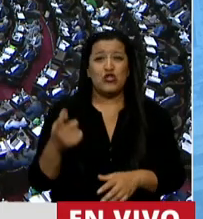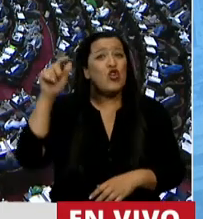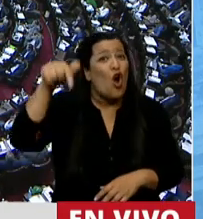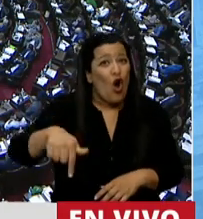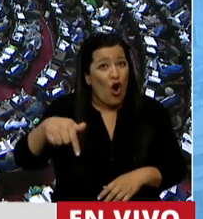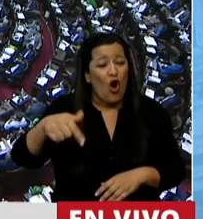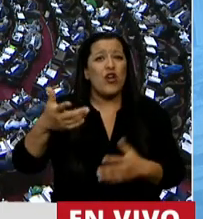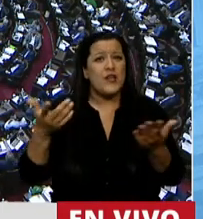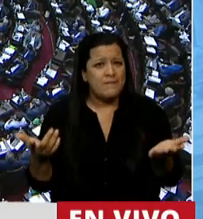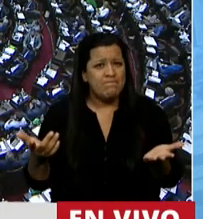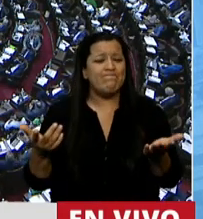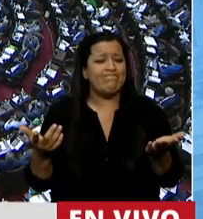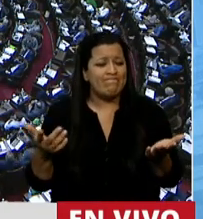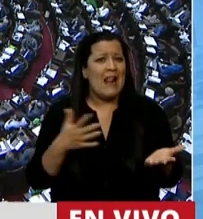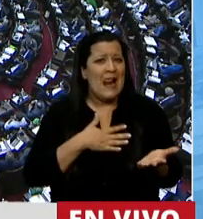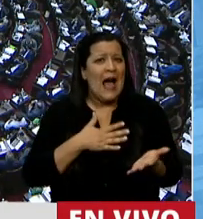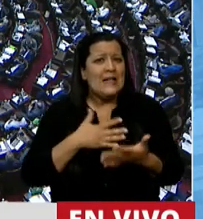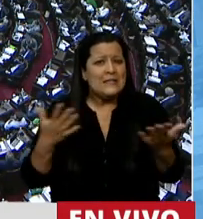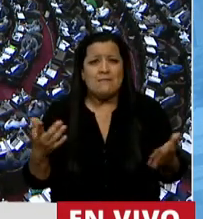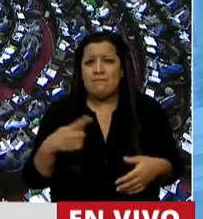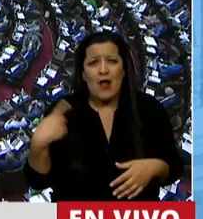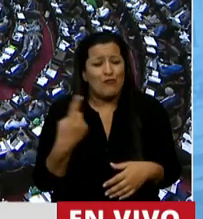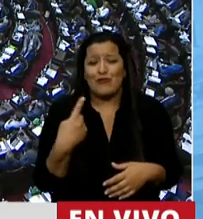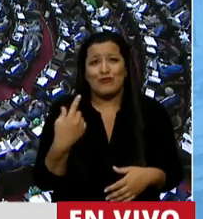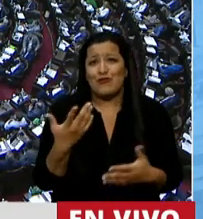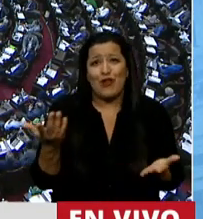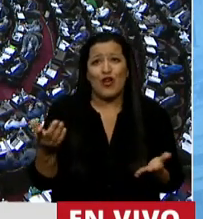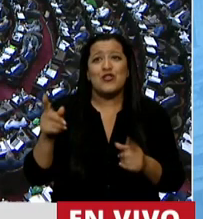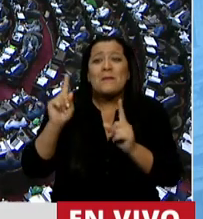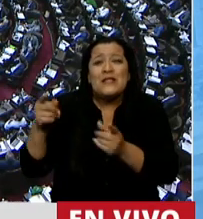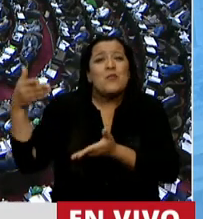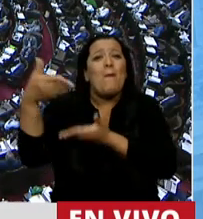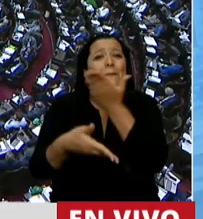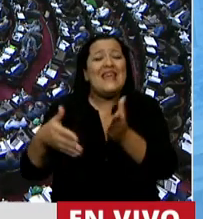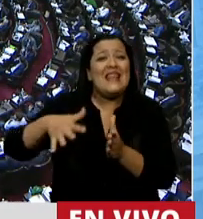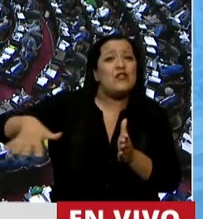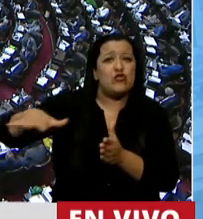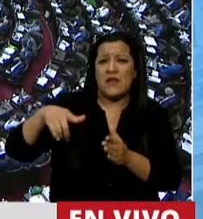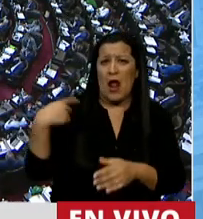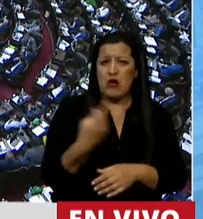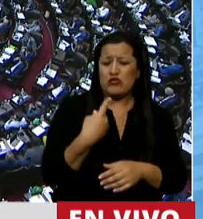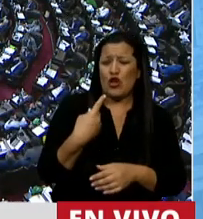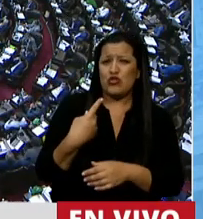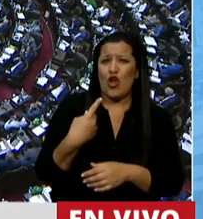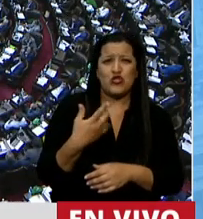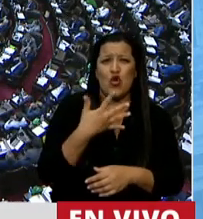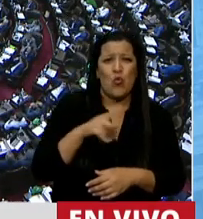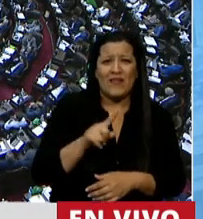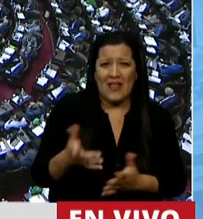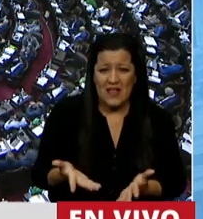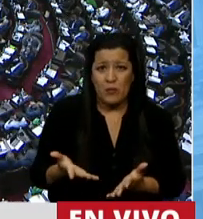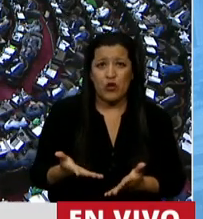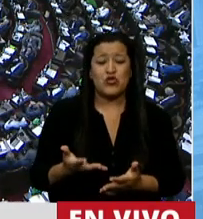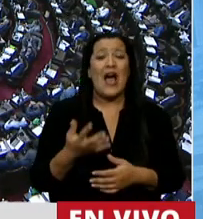otra lamentable lección de que no sabemos escuchar las demandas sociales. Mire, hace 48